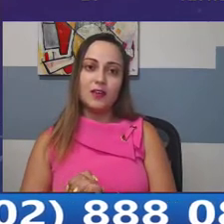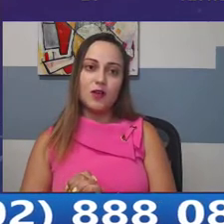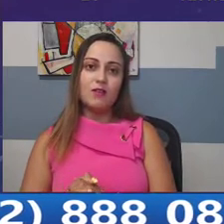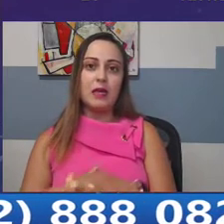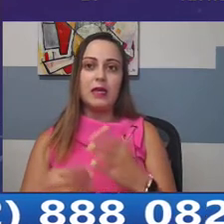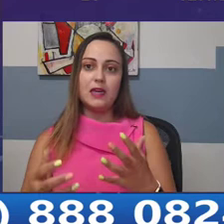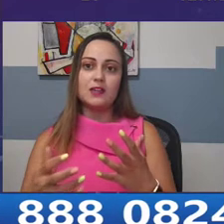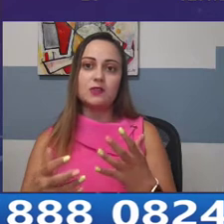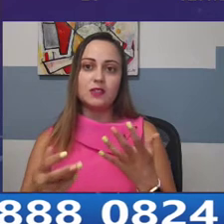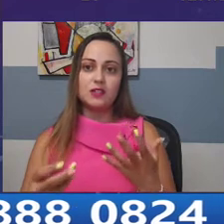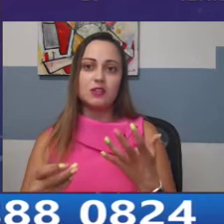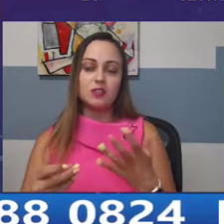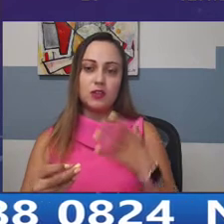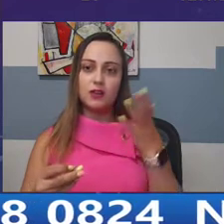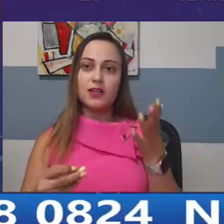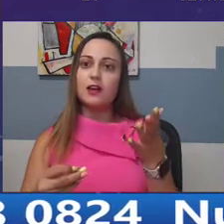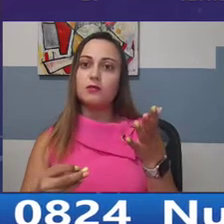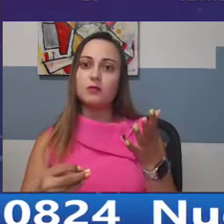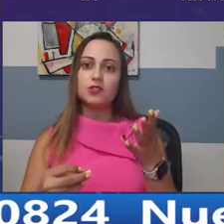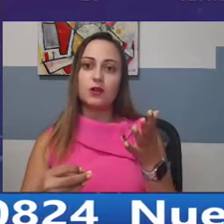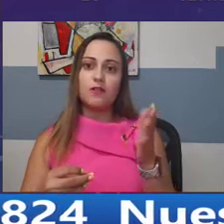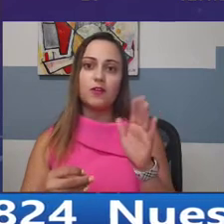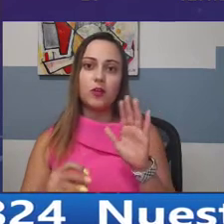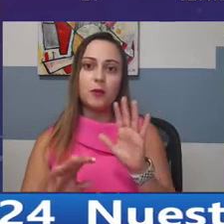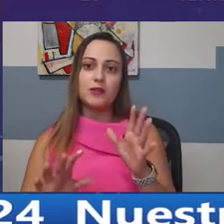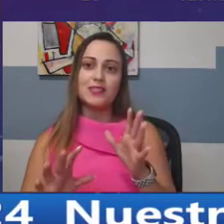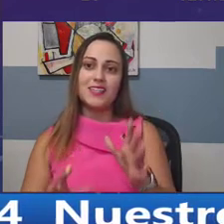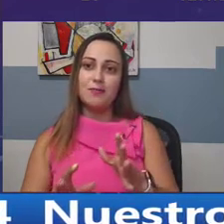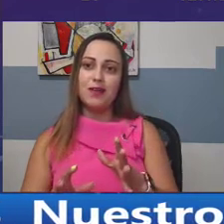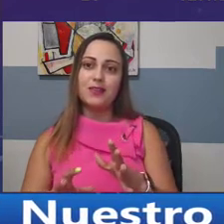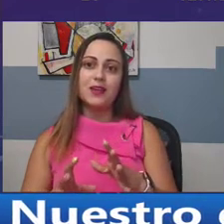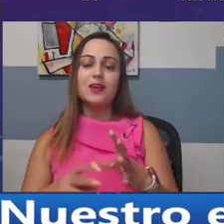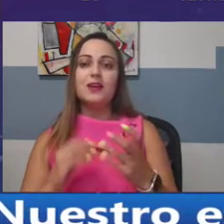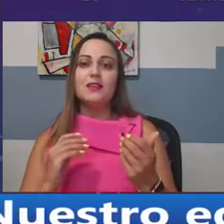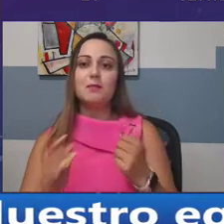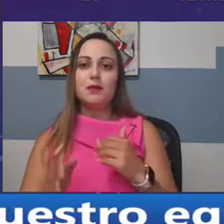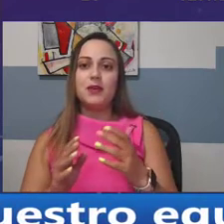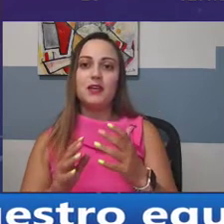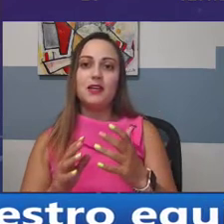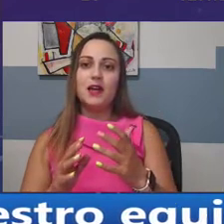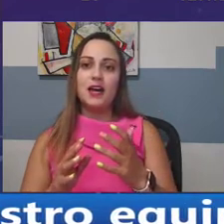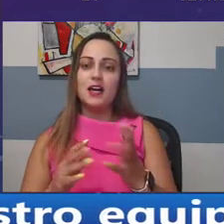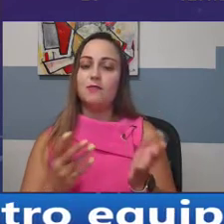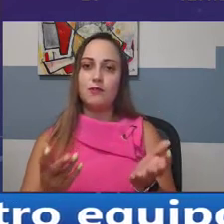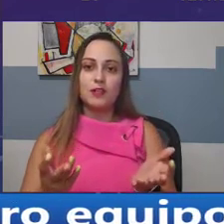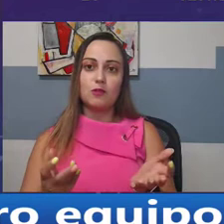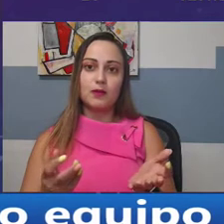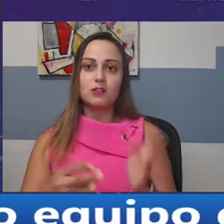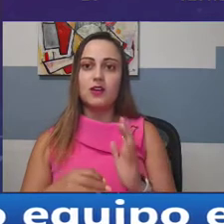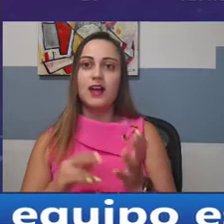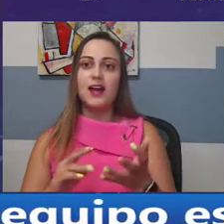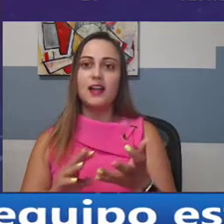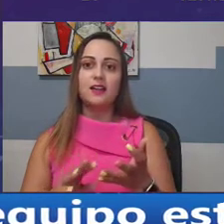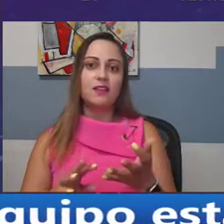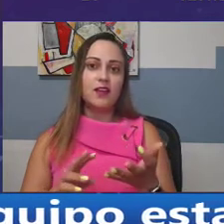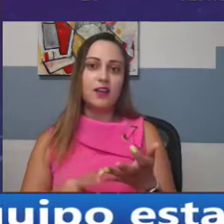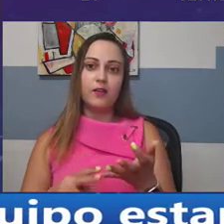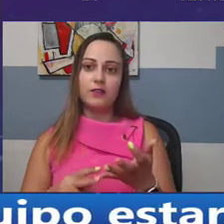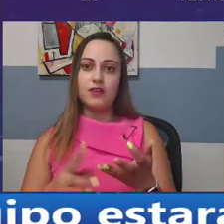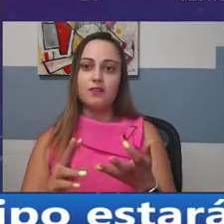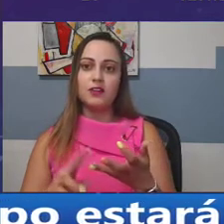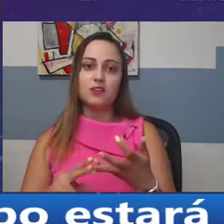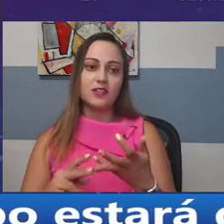549 y es una solicitud que ahorita le vamos a mostrar una foto, pero esencialmente te piden información personal,